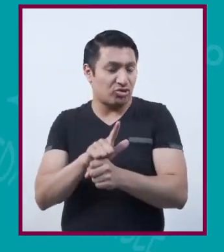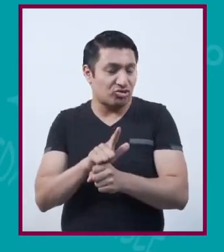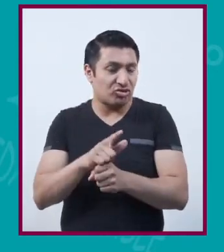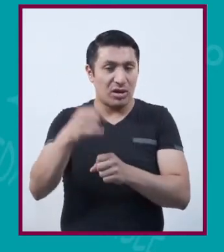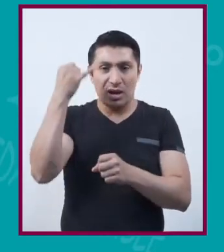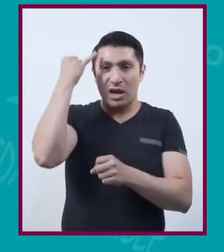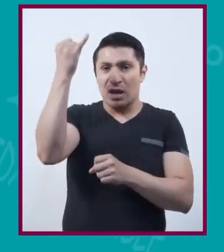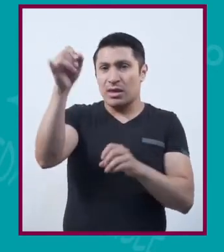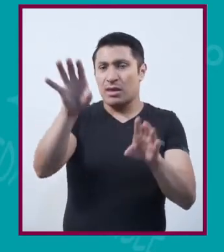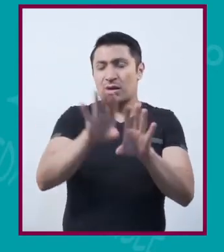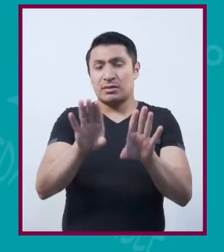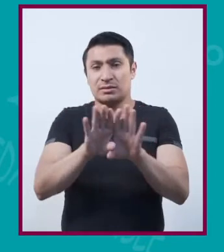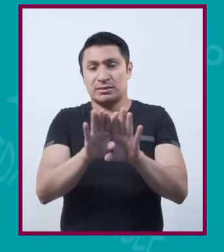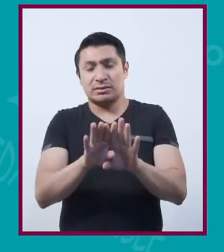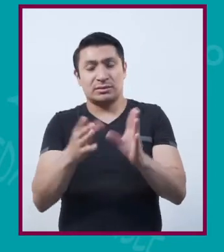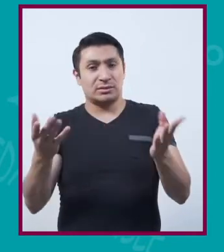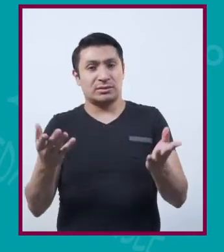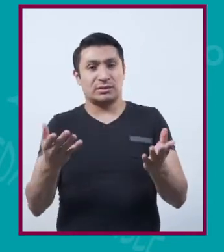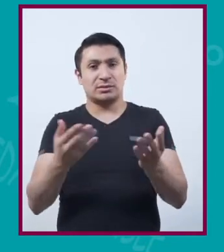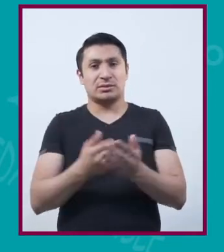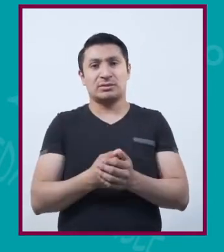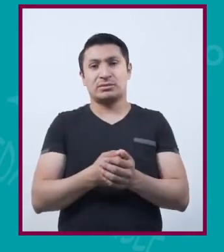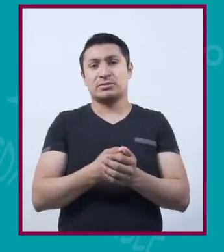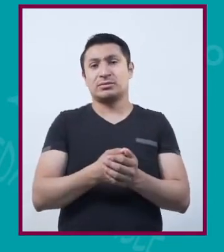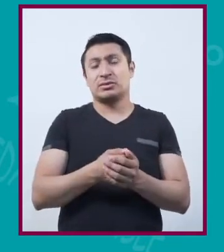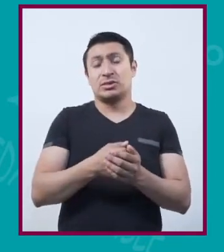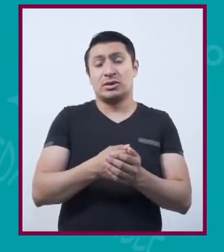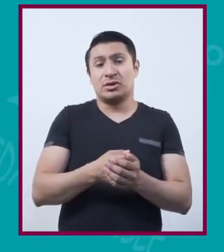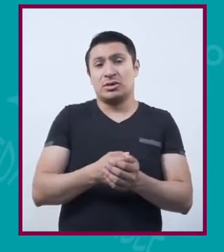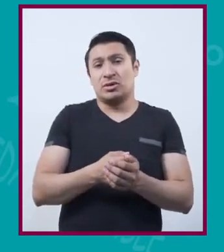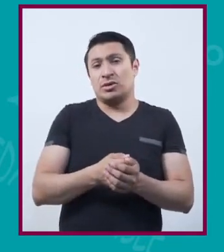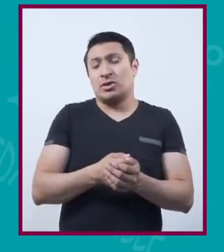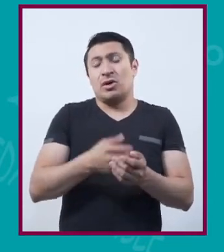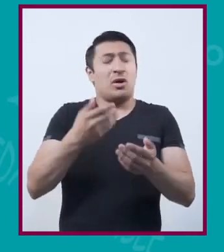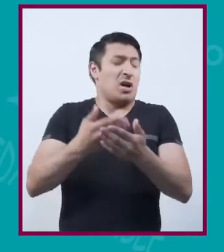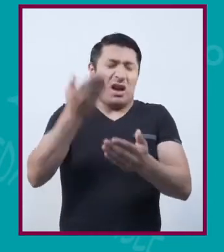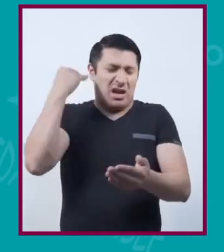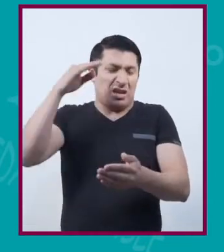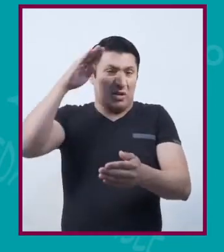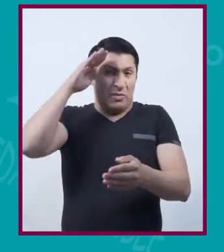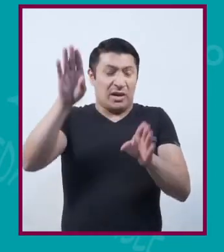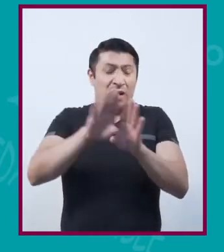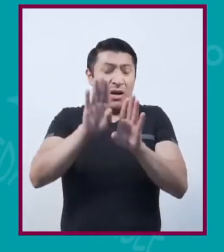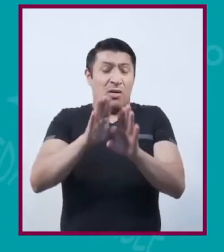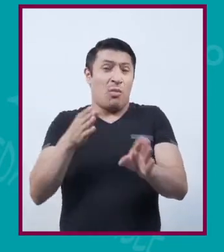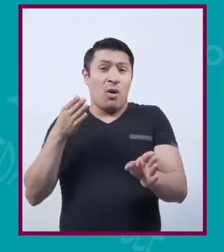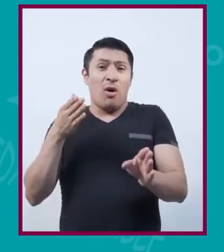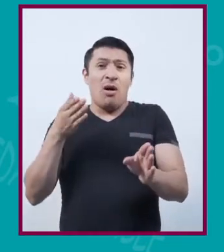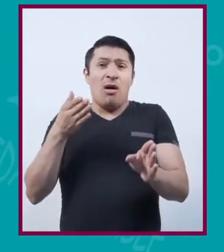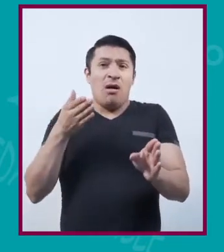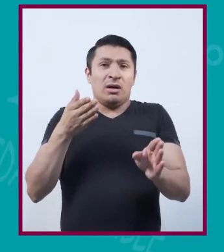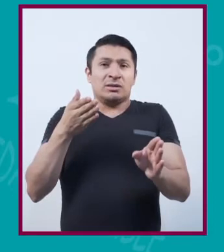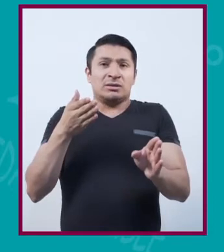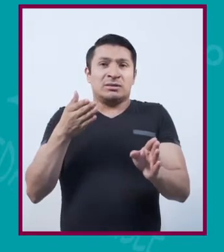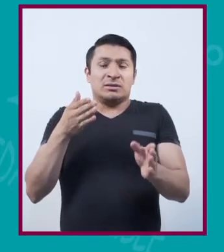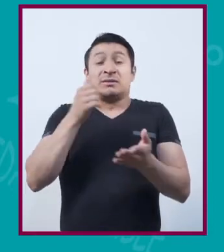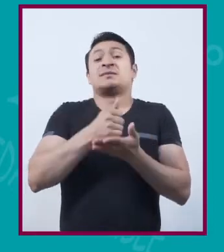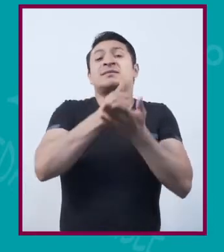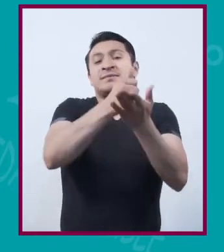cuestiones sociales, con la idea de incidir, como se pensó inicialmente, en